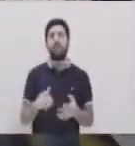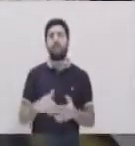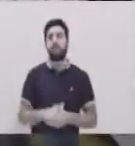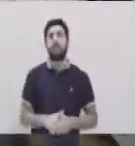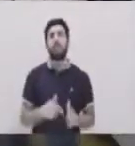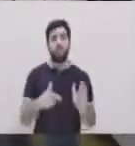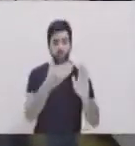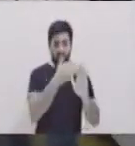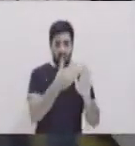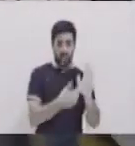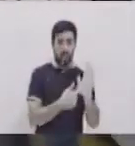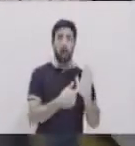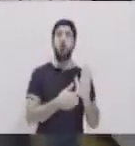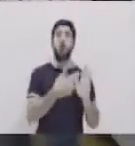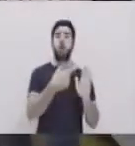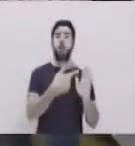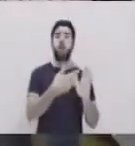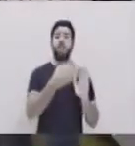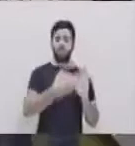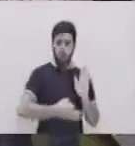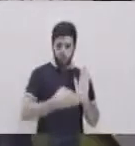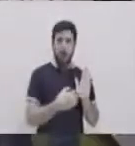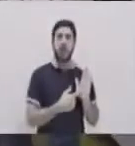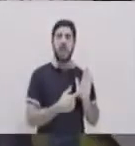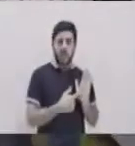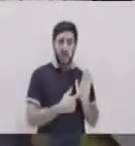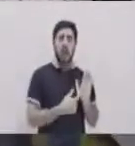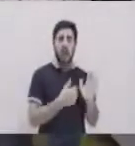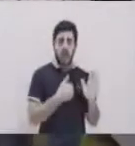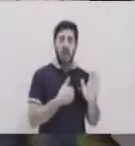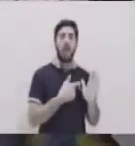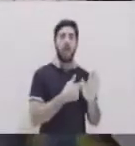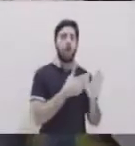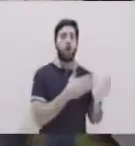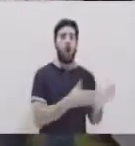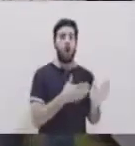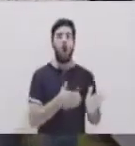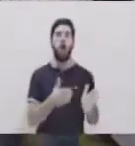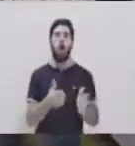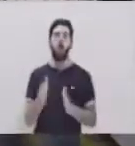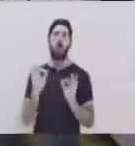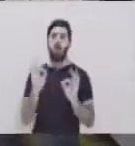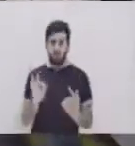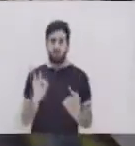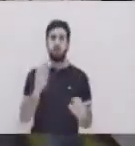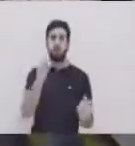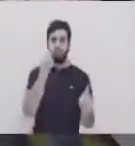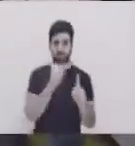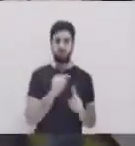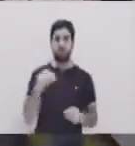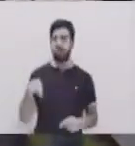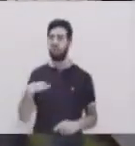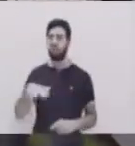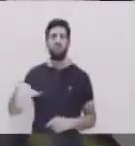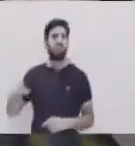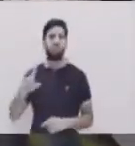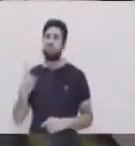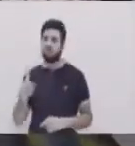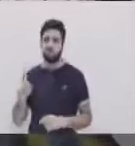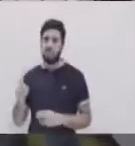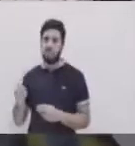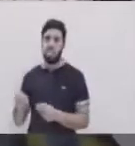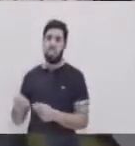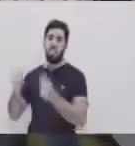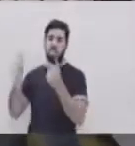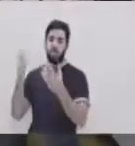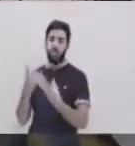registro formal sí tiene un orden lógico porque buscamos que nuestro mensaje sea claro. En cambio con este, como es algo espontáneo, el